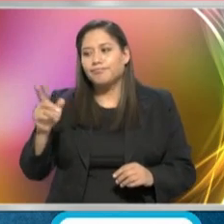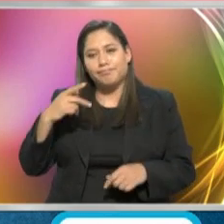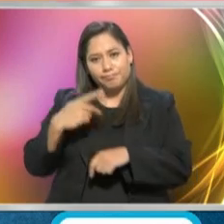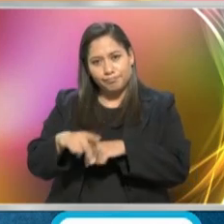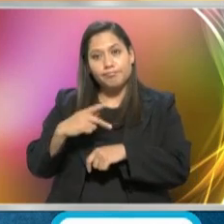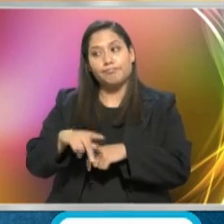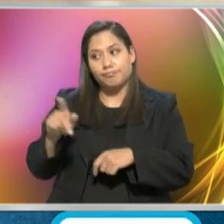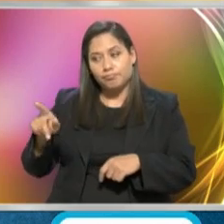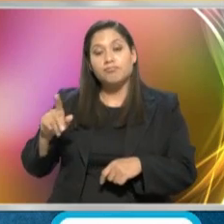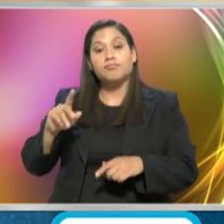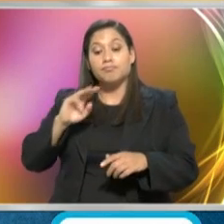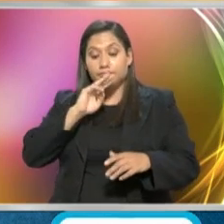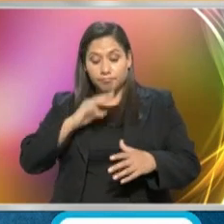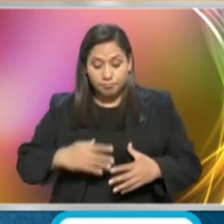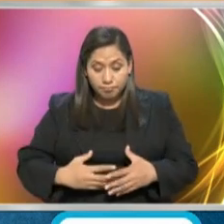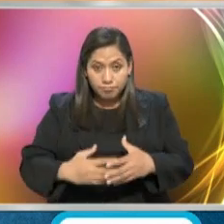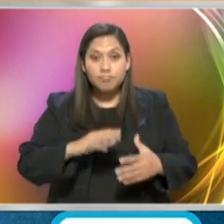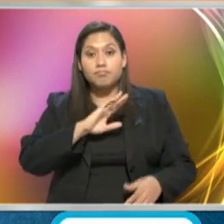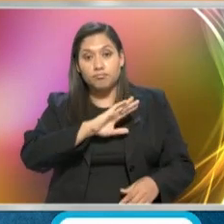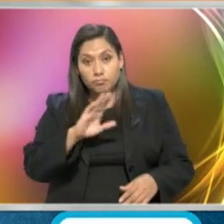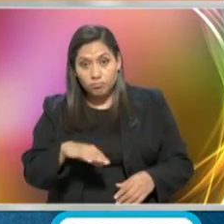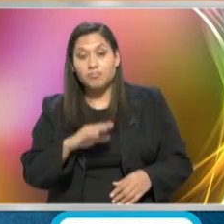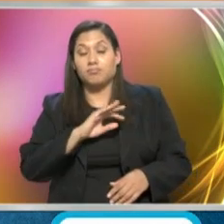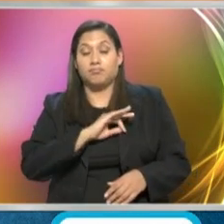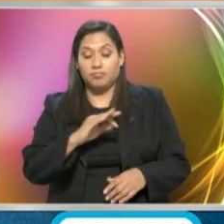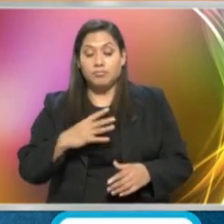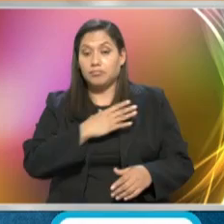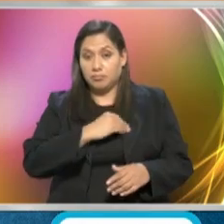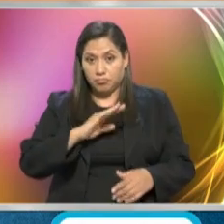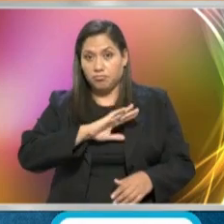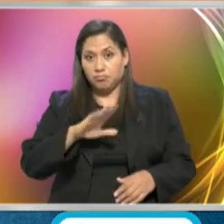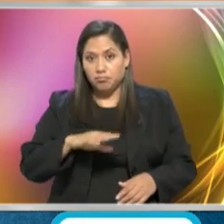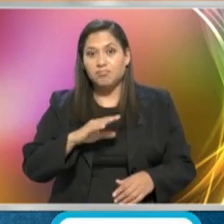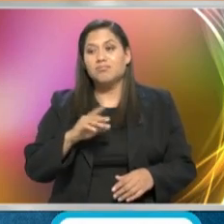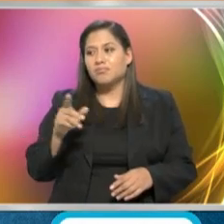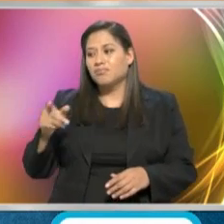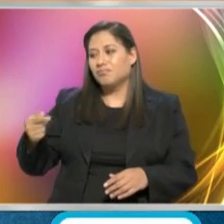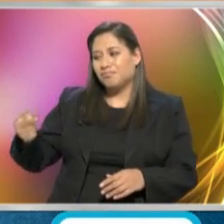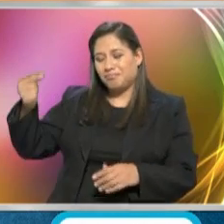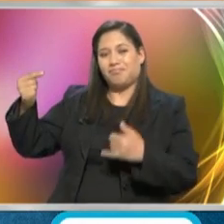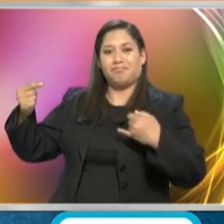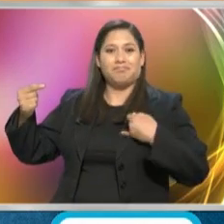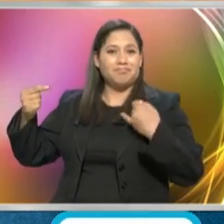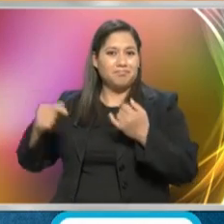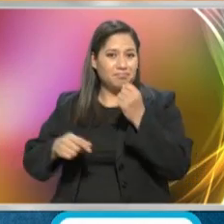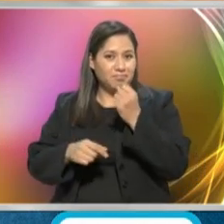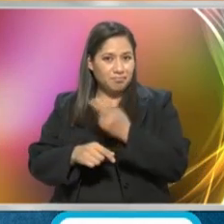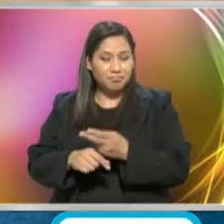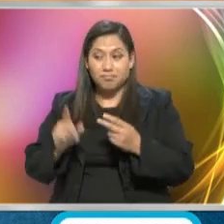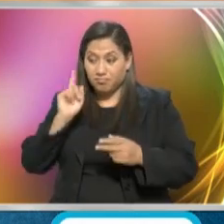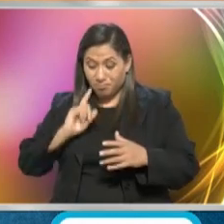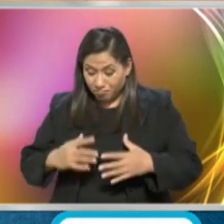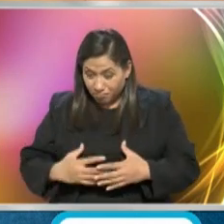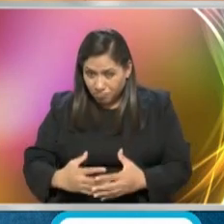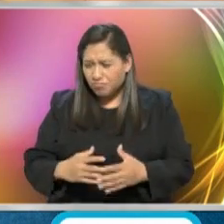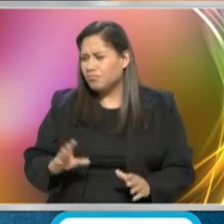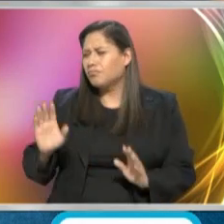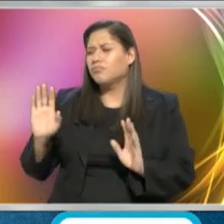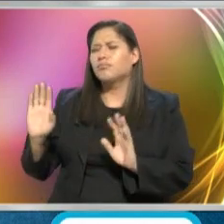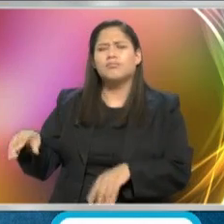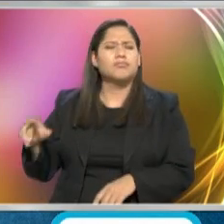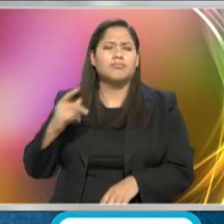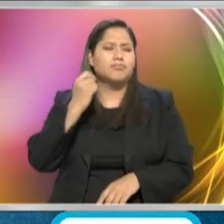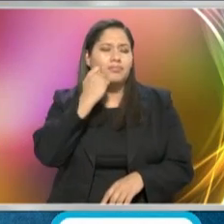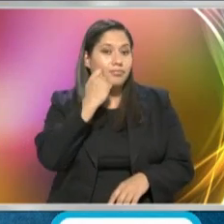mortalidad materno-infantil. Además. Está presente sobre todo en estas edades. O sea, las chicas que se embarazan no es cualquier cosa.